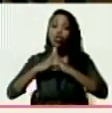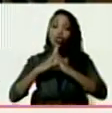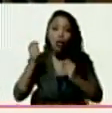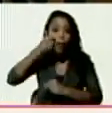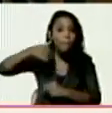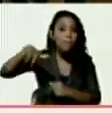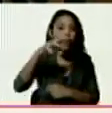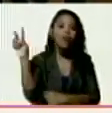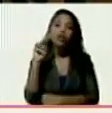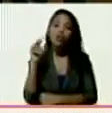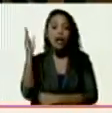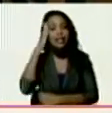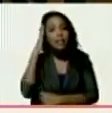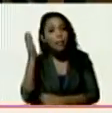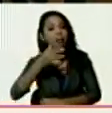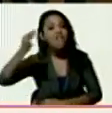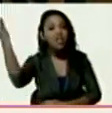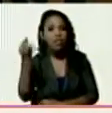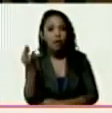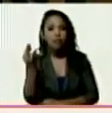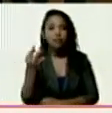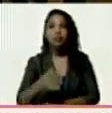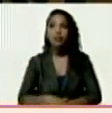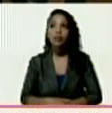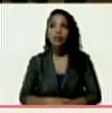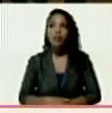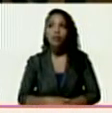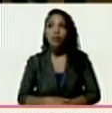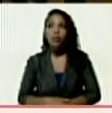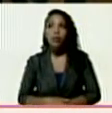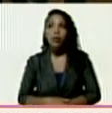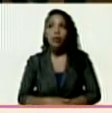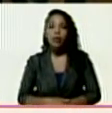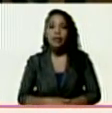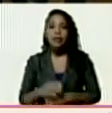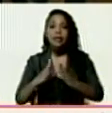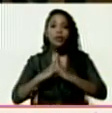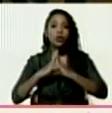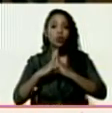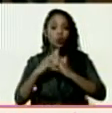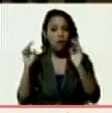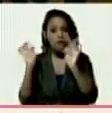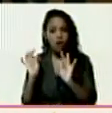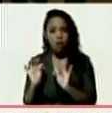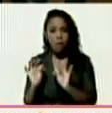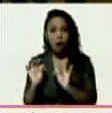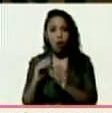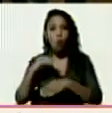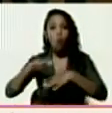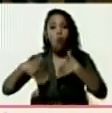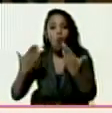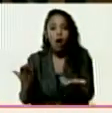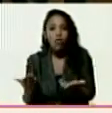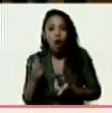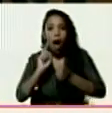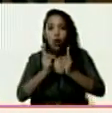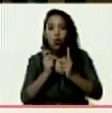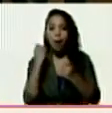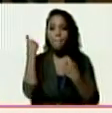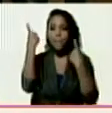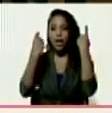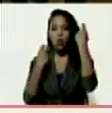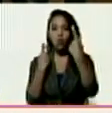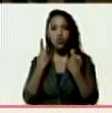la verdad. De tal manera que cuando surgieron algunas preguntas, les